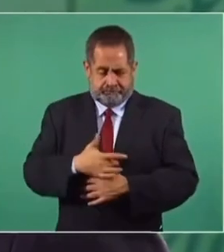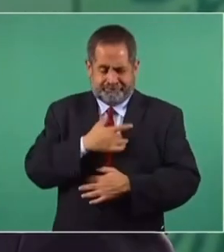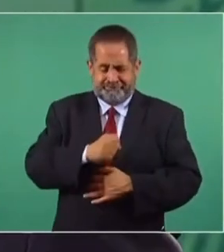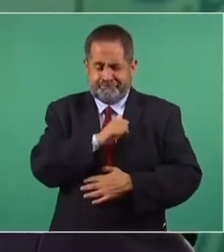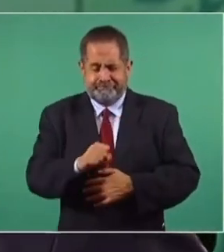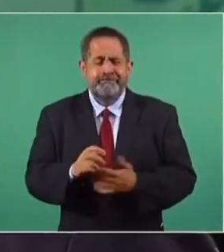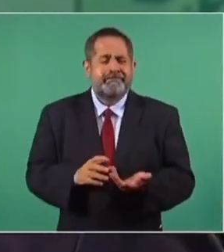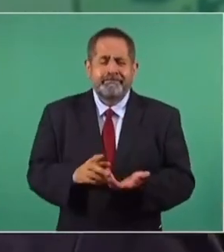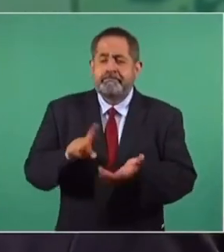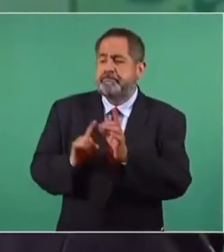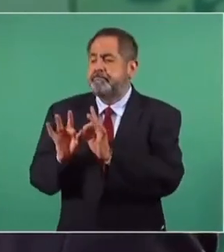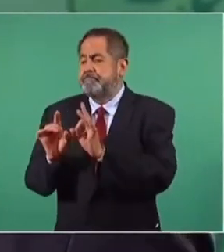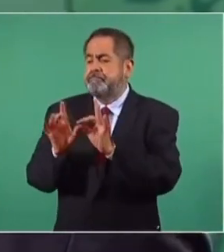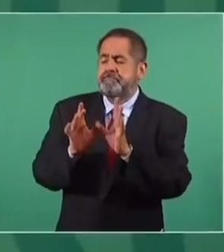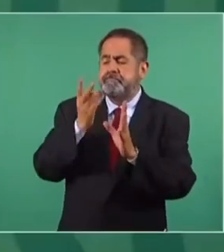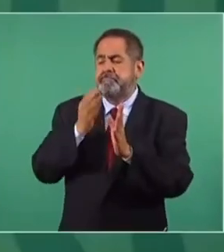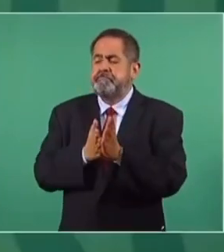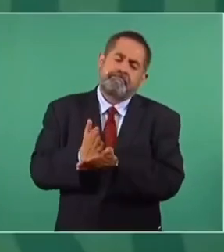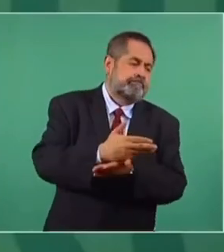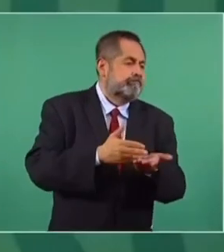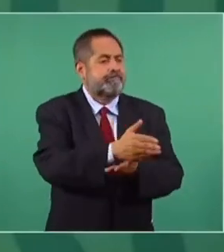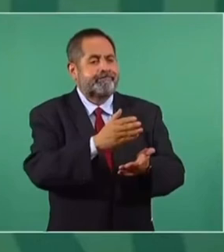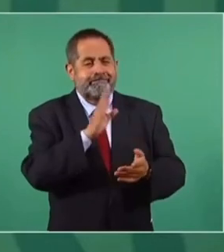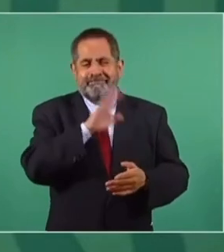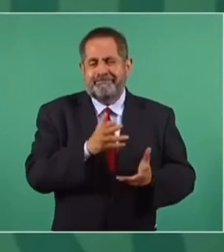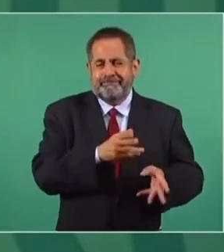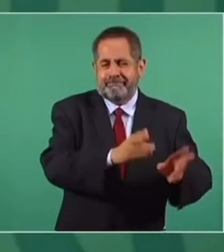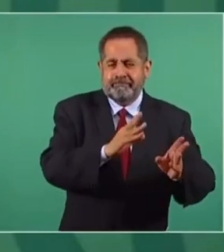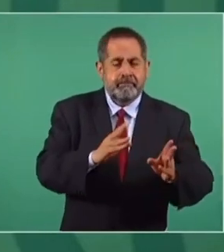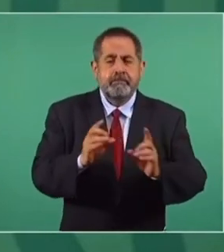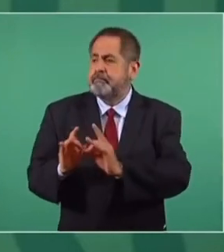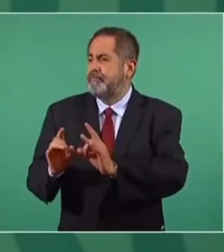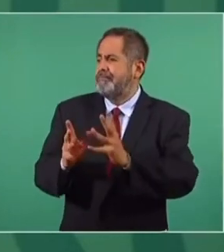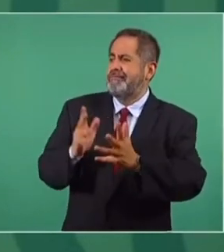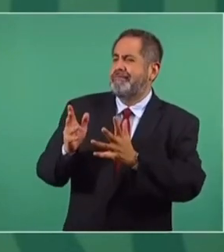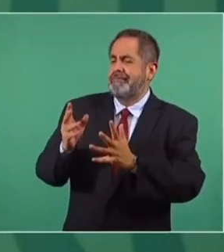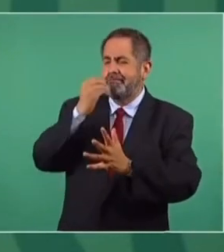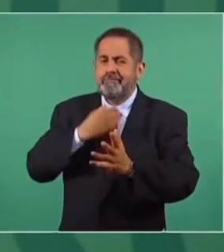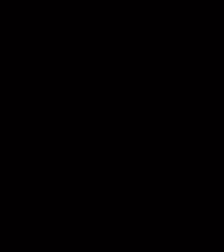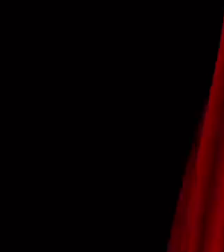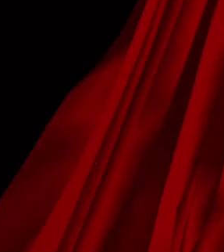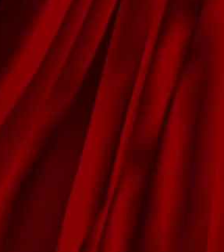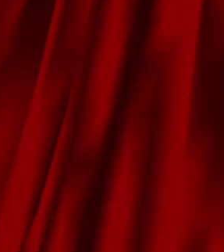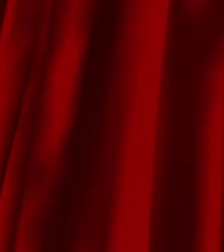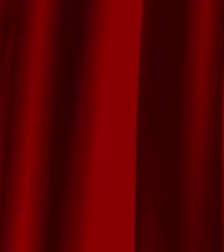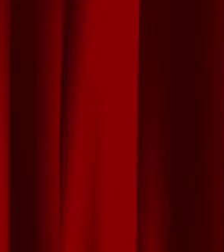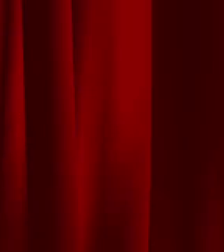son las circunstancias las que llevan a muchos a tomar ese camino de las conductas antisociales.